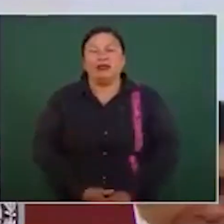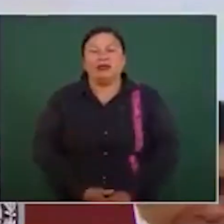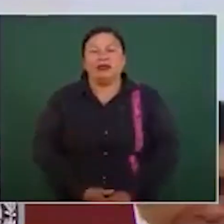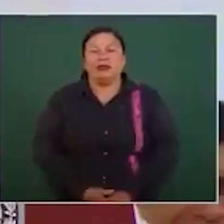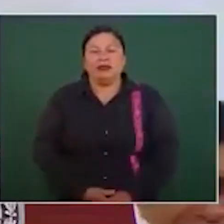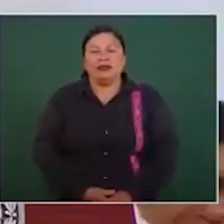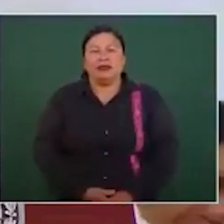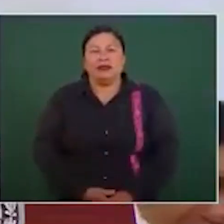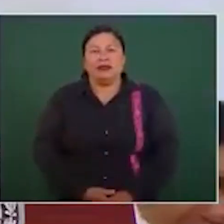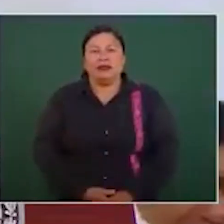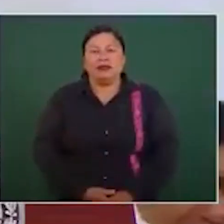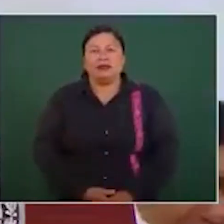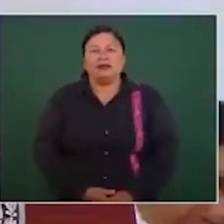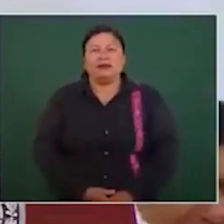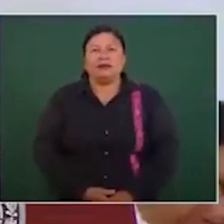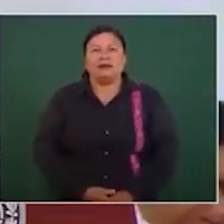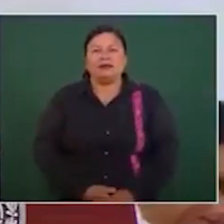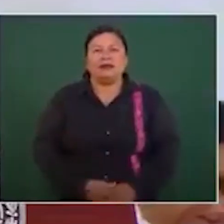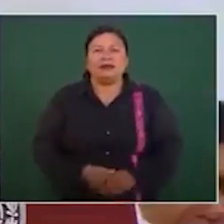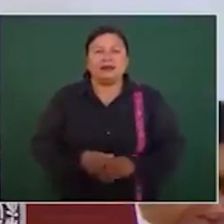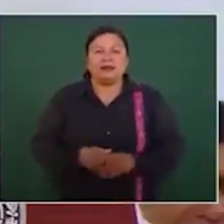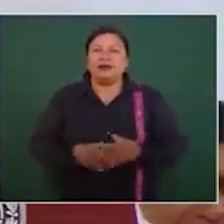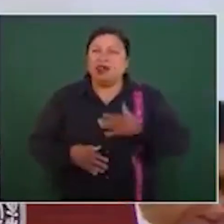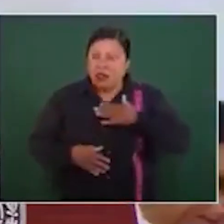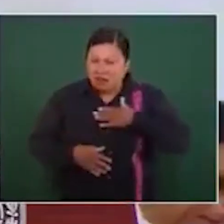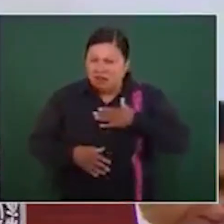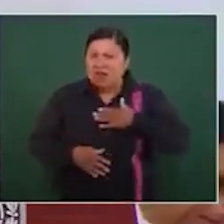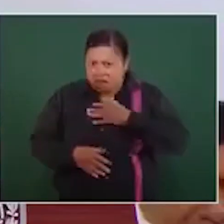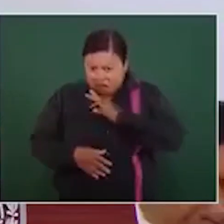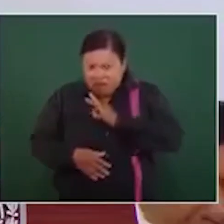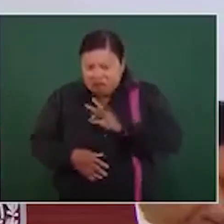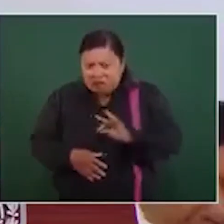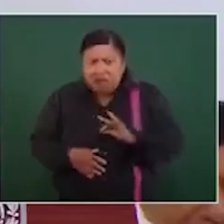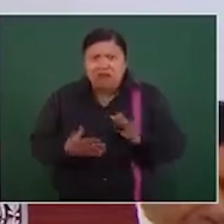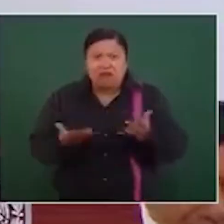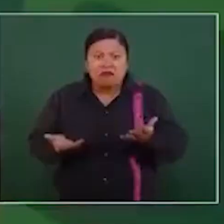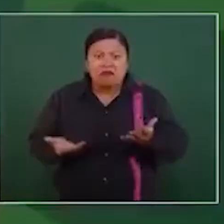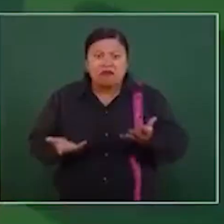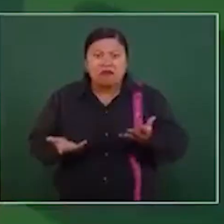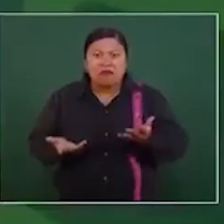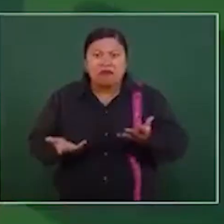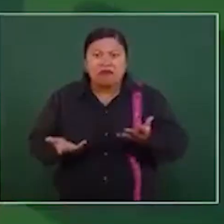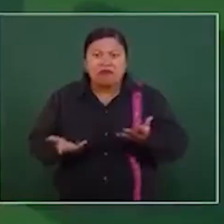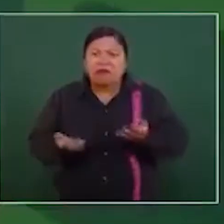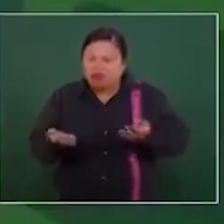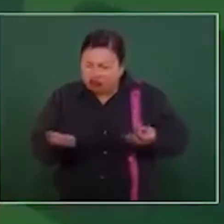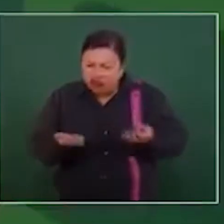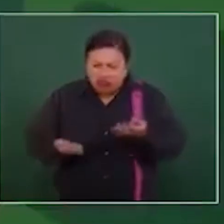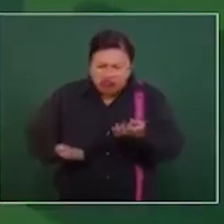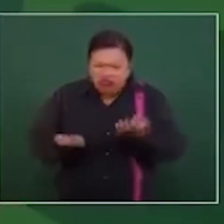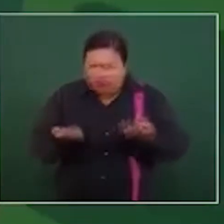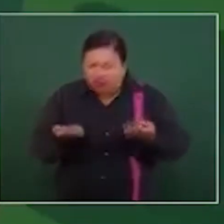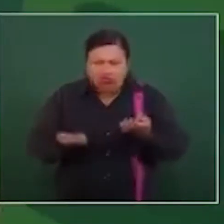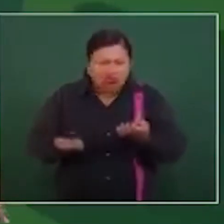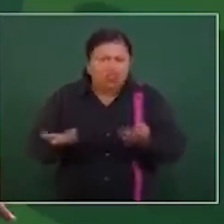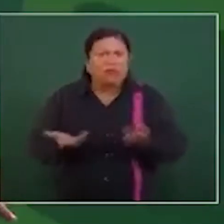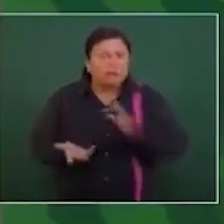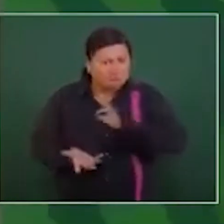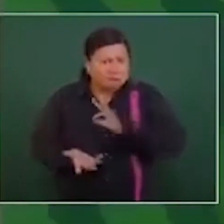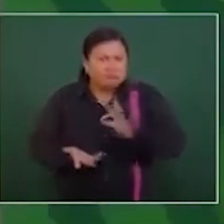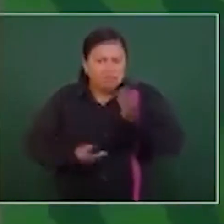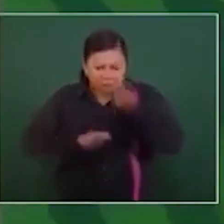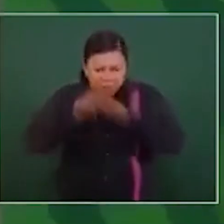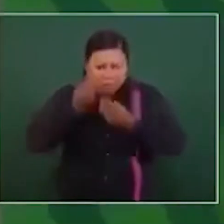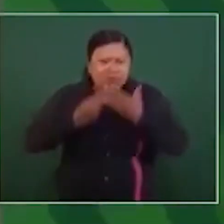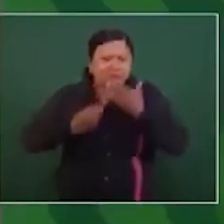Si uno tiene posibilidad de hacer ejercicio, una alimentación